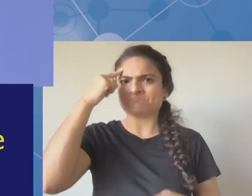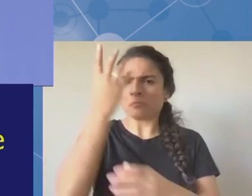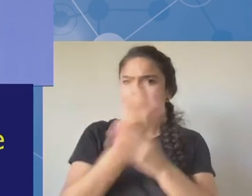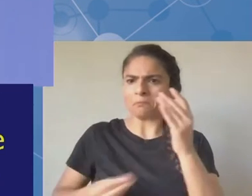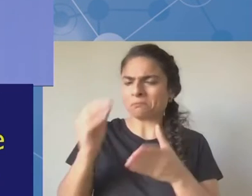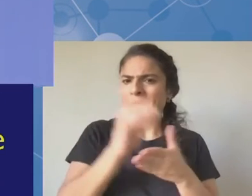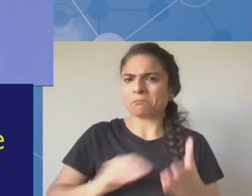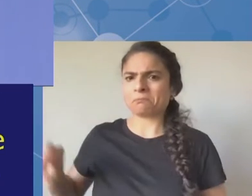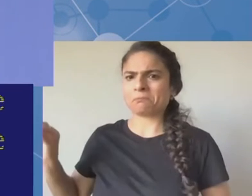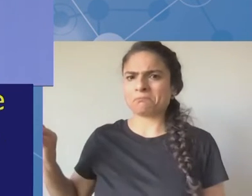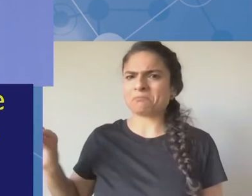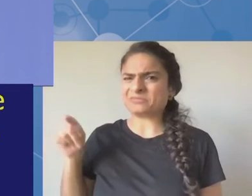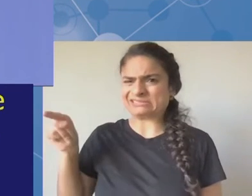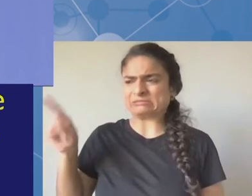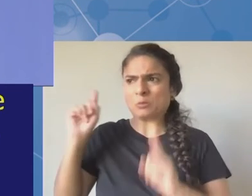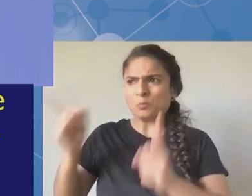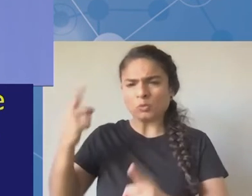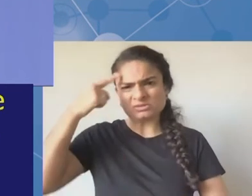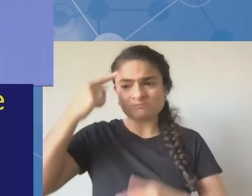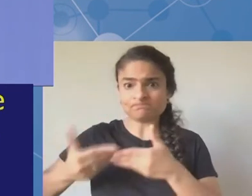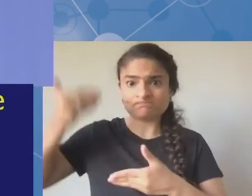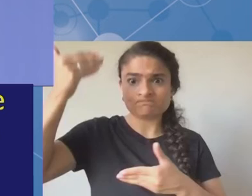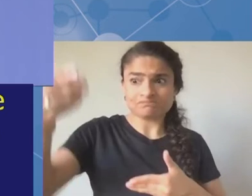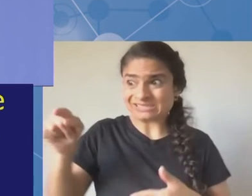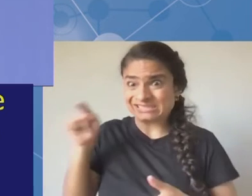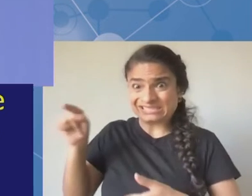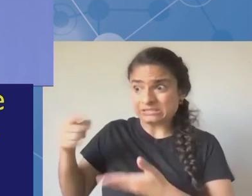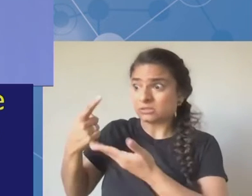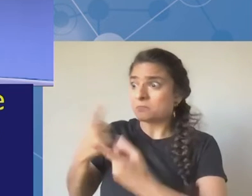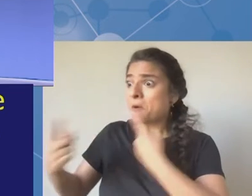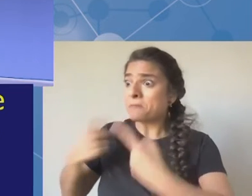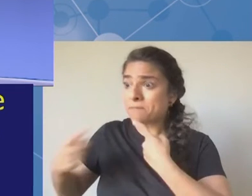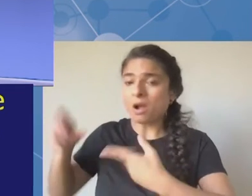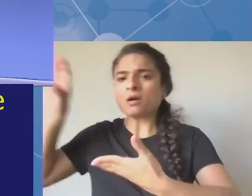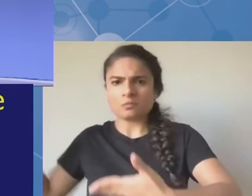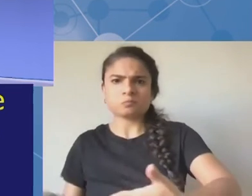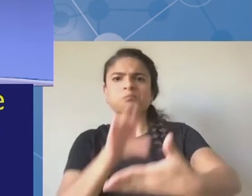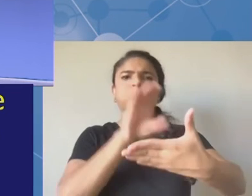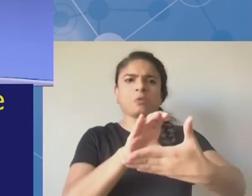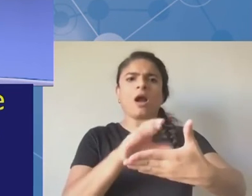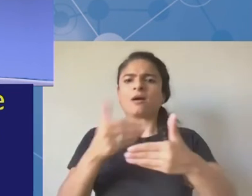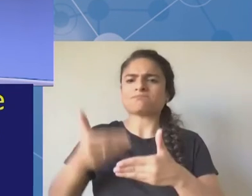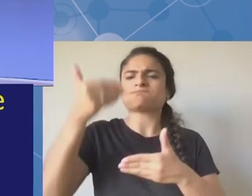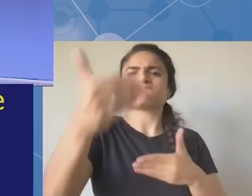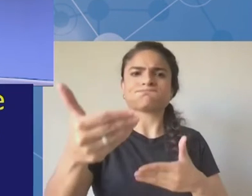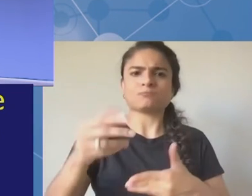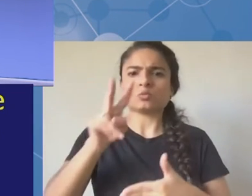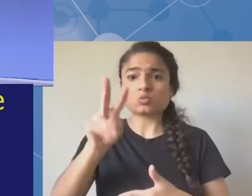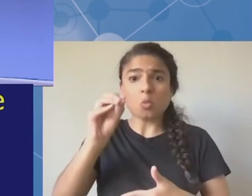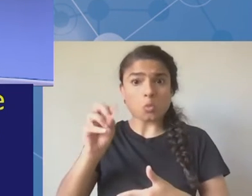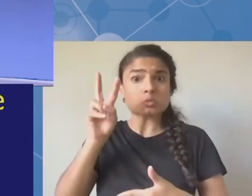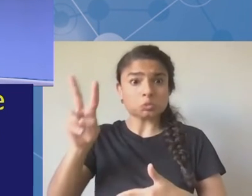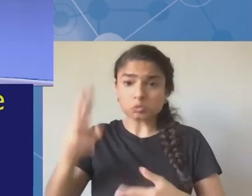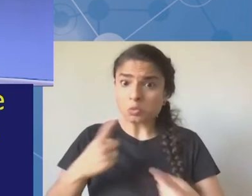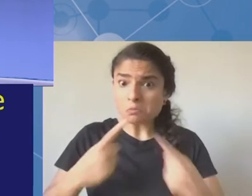Sí, puede ser que nos falta justamente una sesión en la que